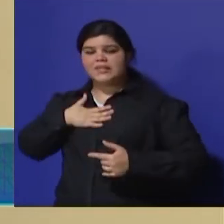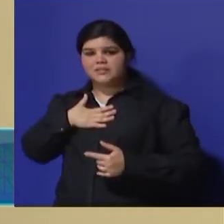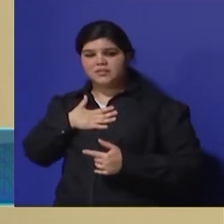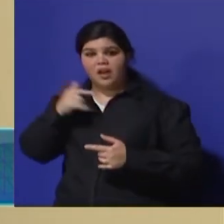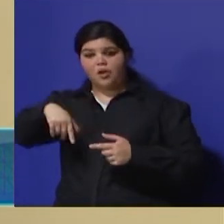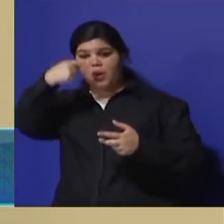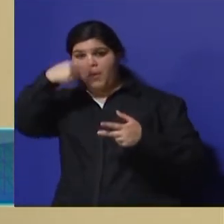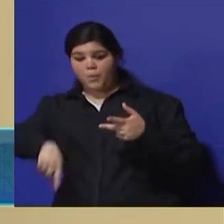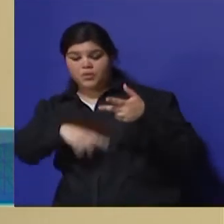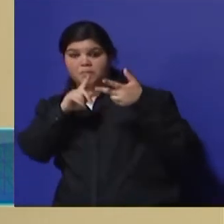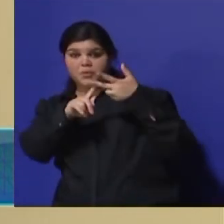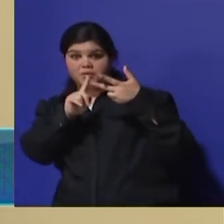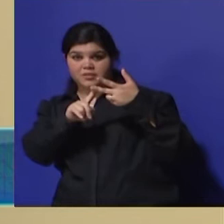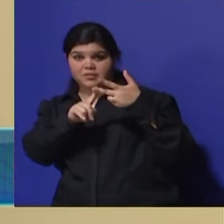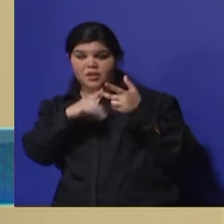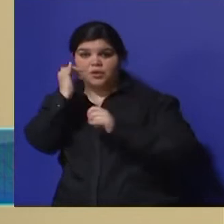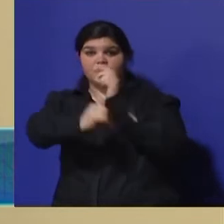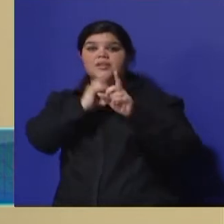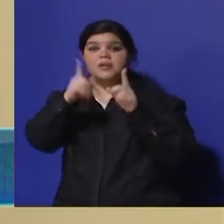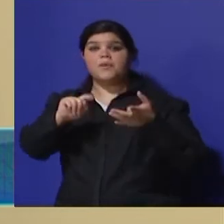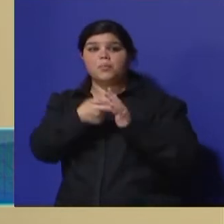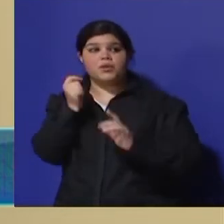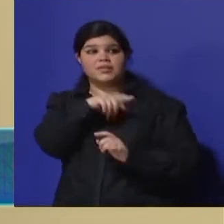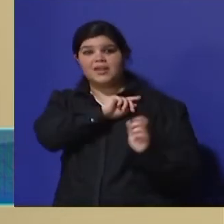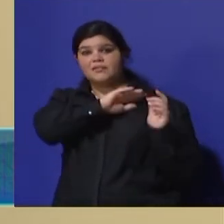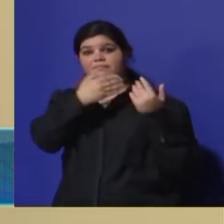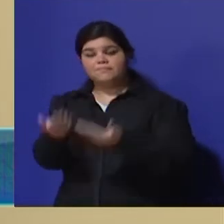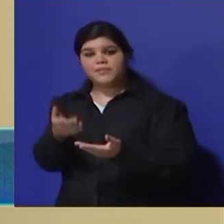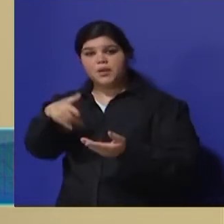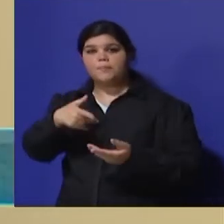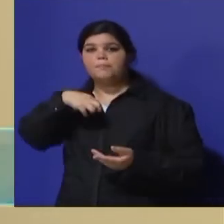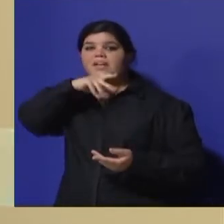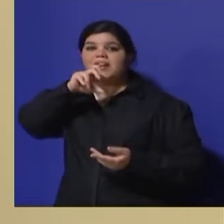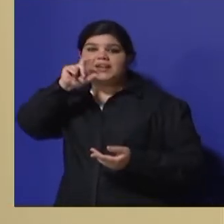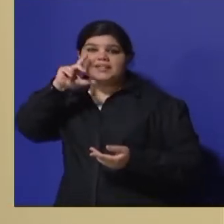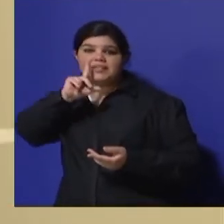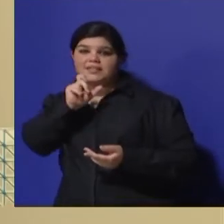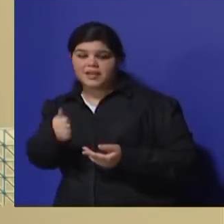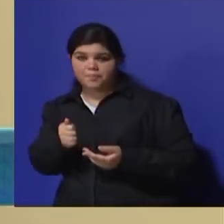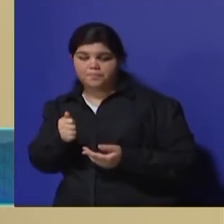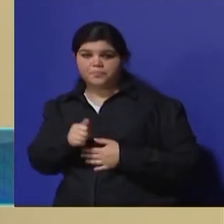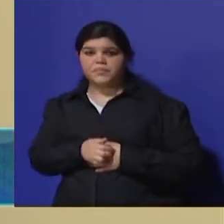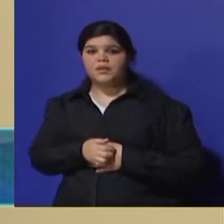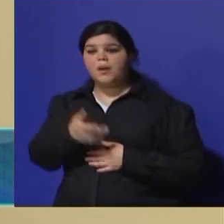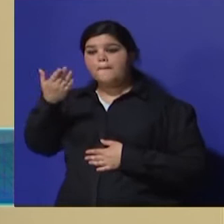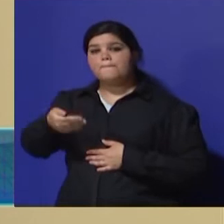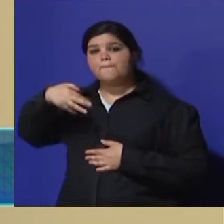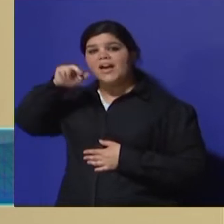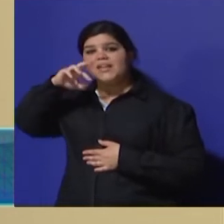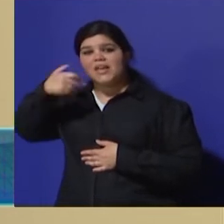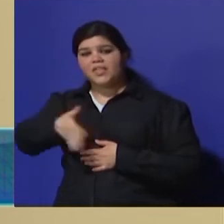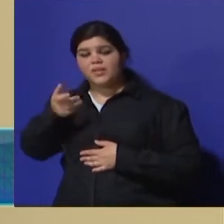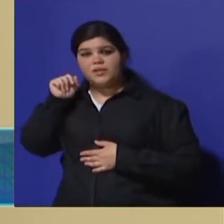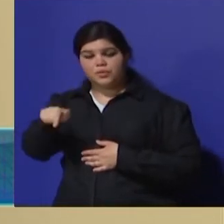último recomendado que también viene de Buenos Aires, se trata de La Pilarcita, obra de María Marul. Pero si bien es de Buenos Aires,